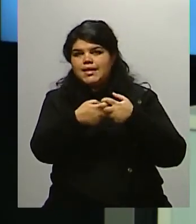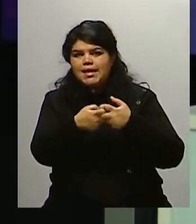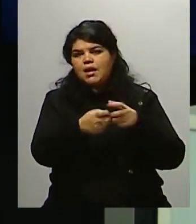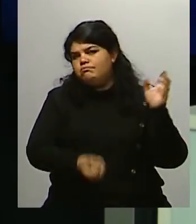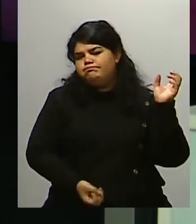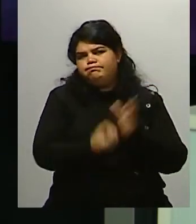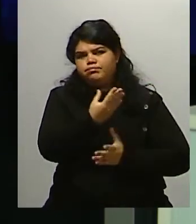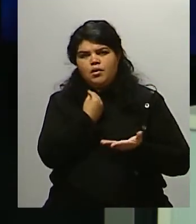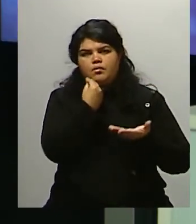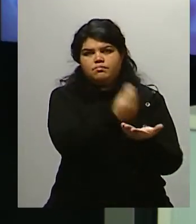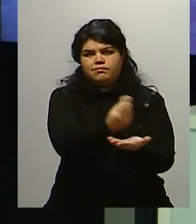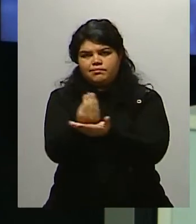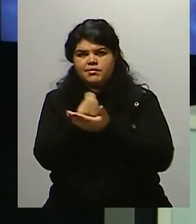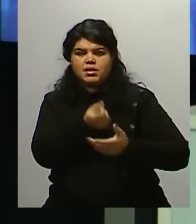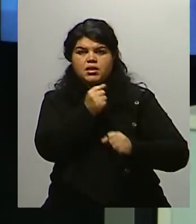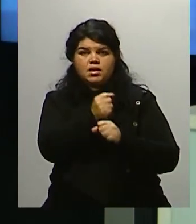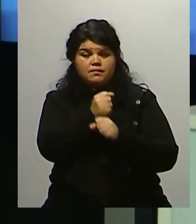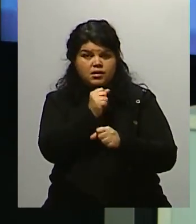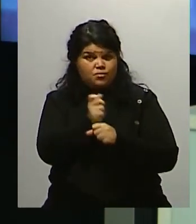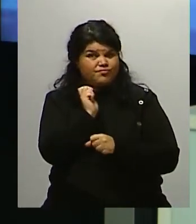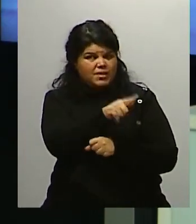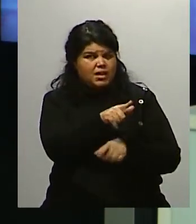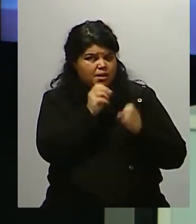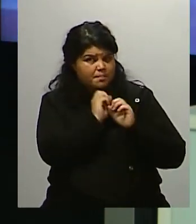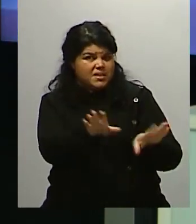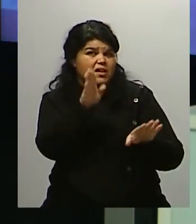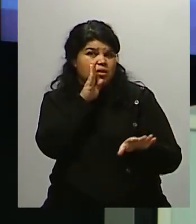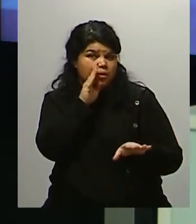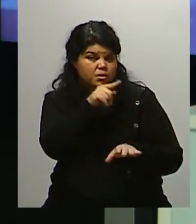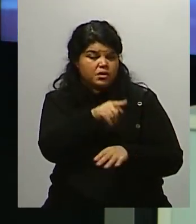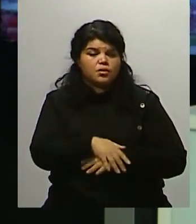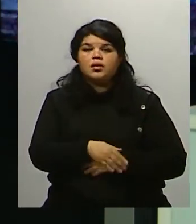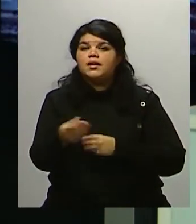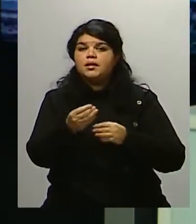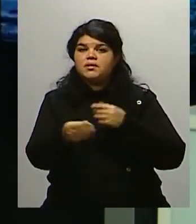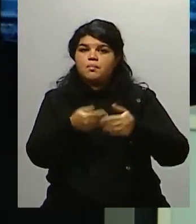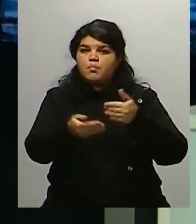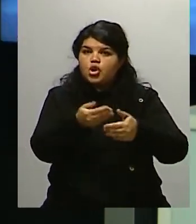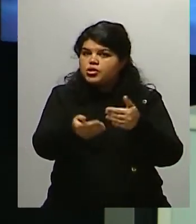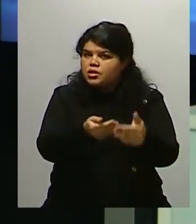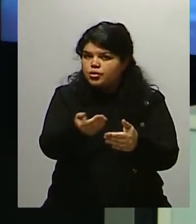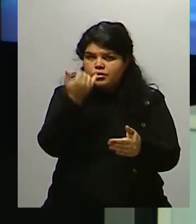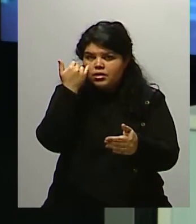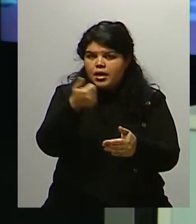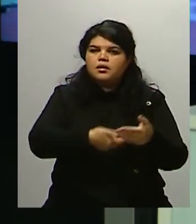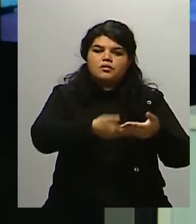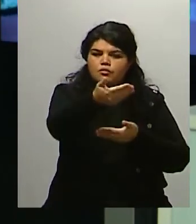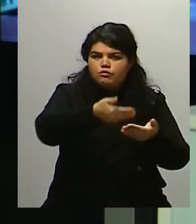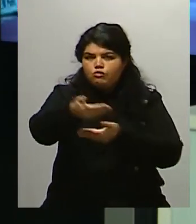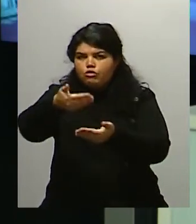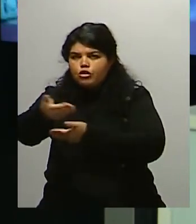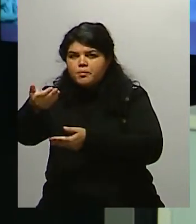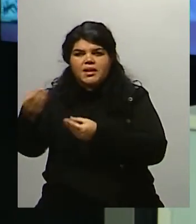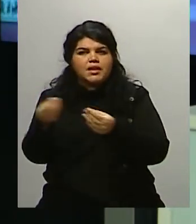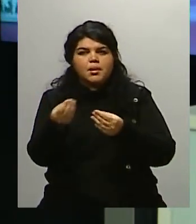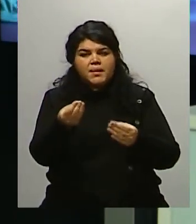la representatividad de los trabajadores, y está dándose un proceso de que incluso llama mucho la atención, se han hecho informes de que hay un retroceso